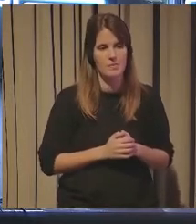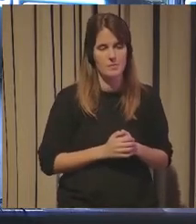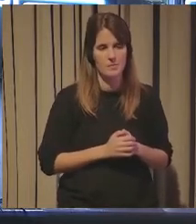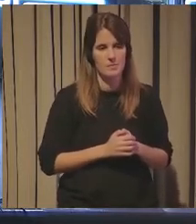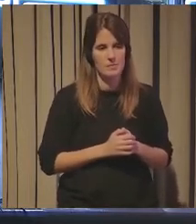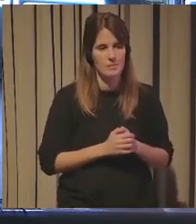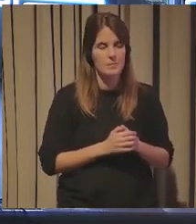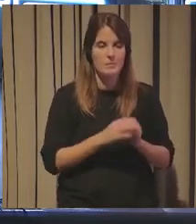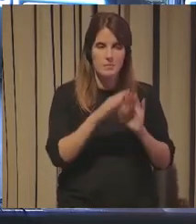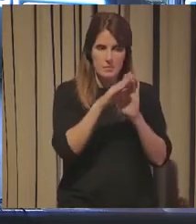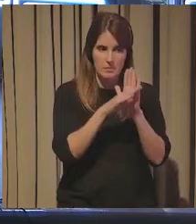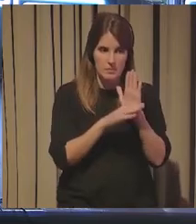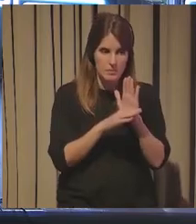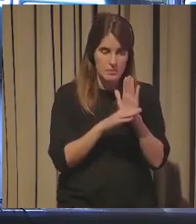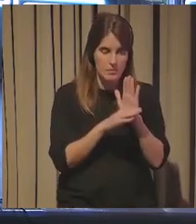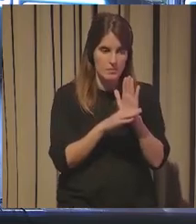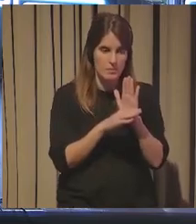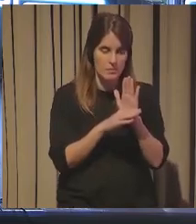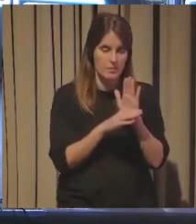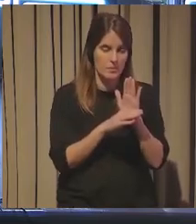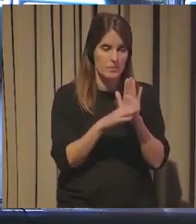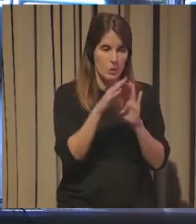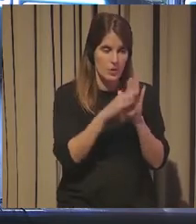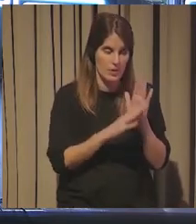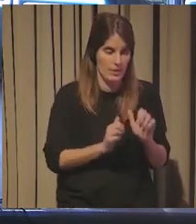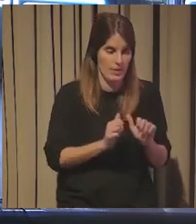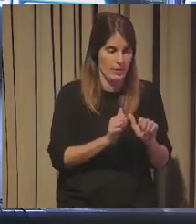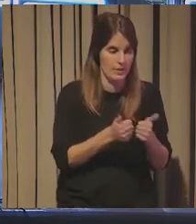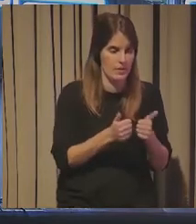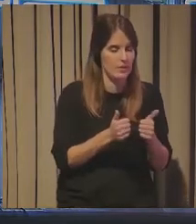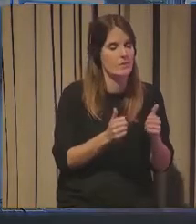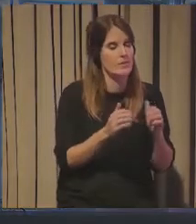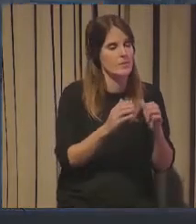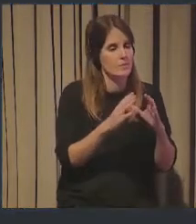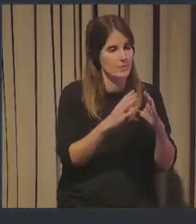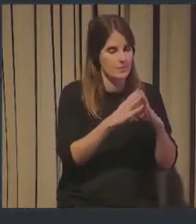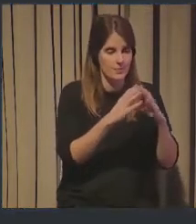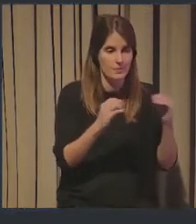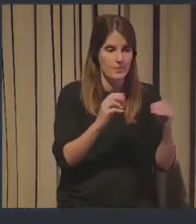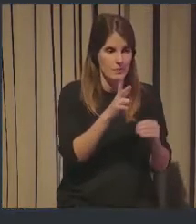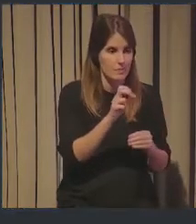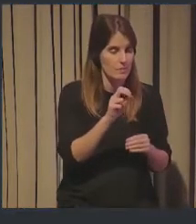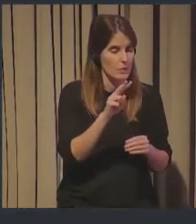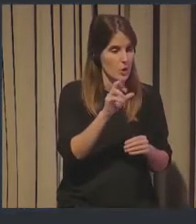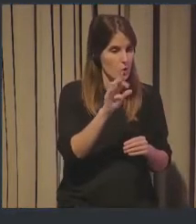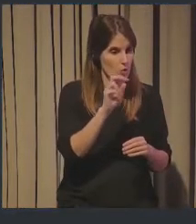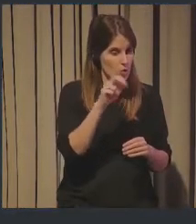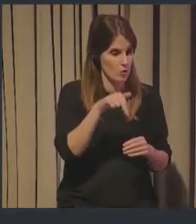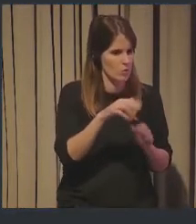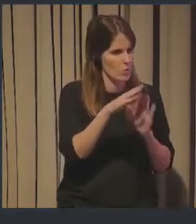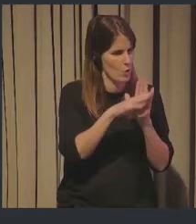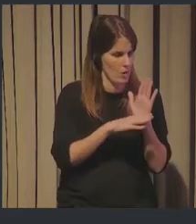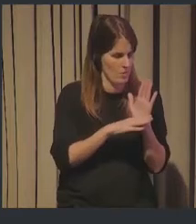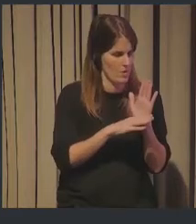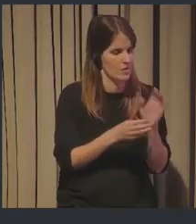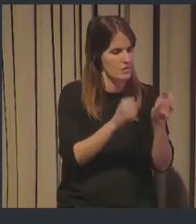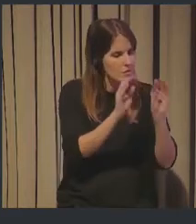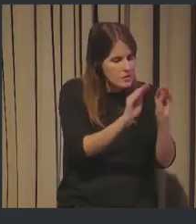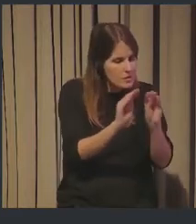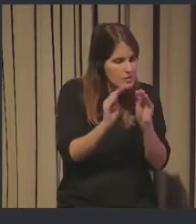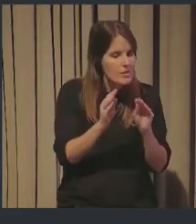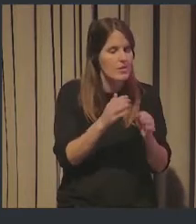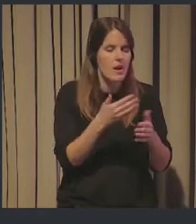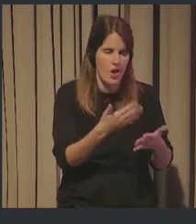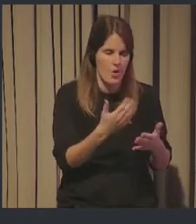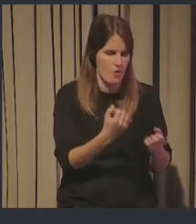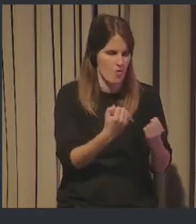este programa al campus central de la Universidad de Houston y se recogió el programa y hoy en día tiene una gran